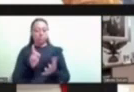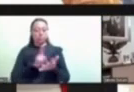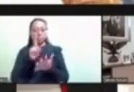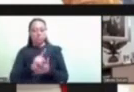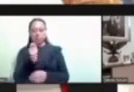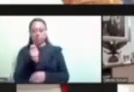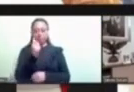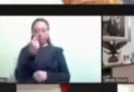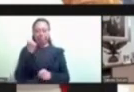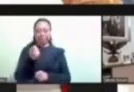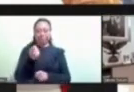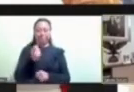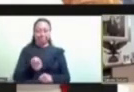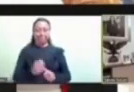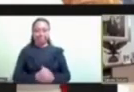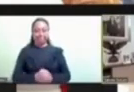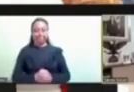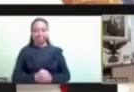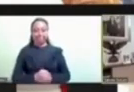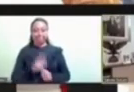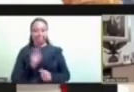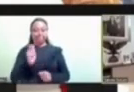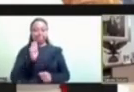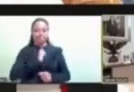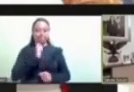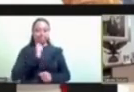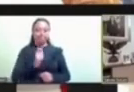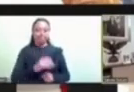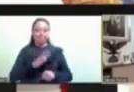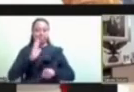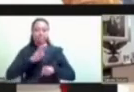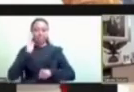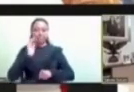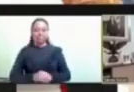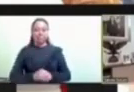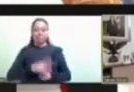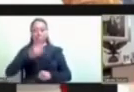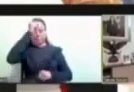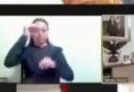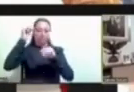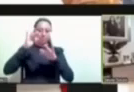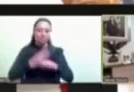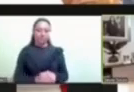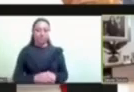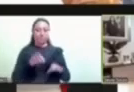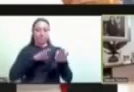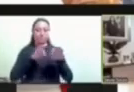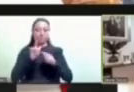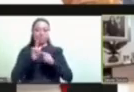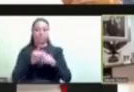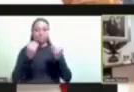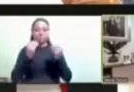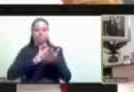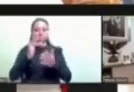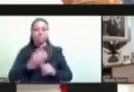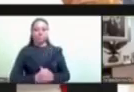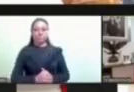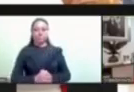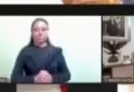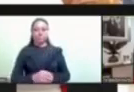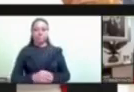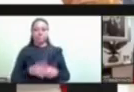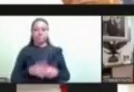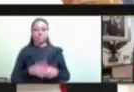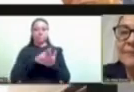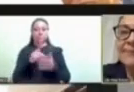Valentina Batres, quien le pidió que se refiriera a los diputados por su nombre, pero la alcaldesa se negó y se dirigió